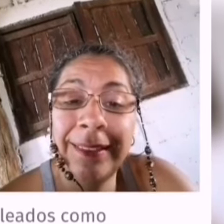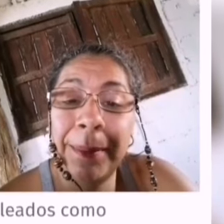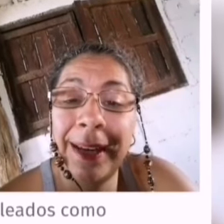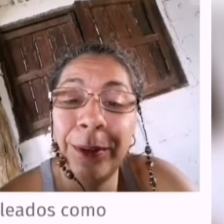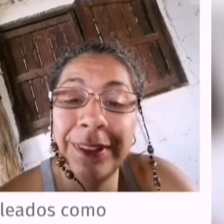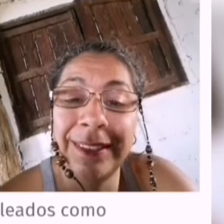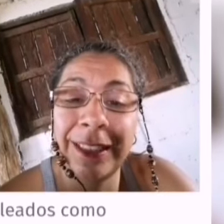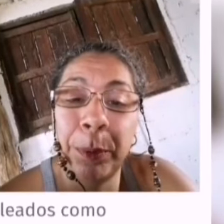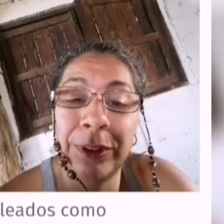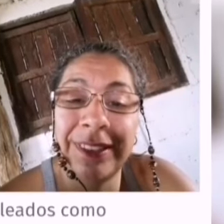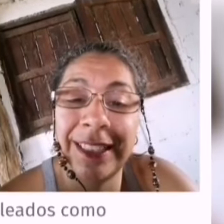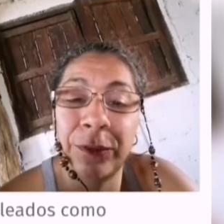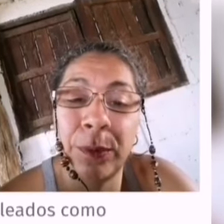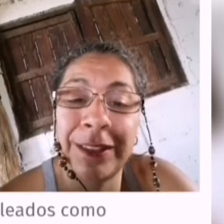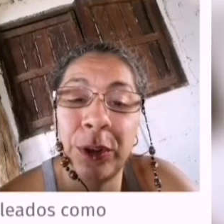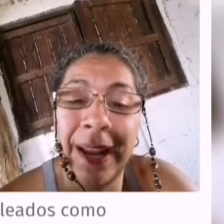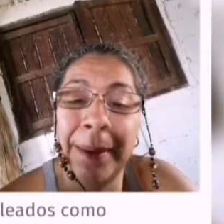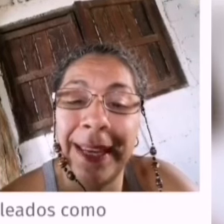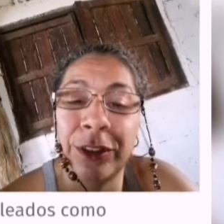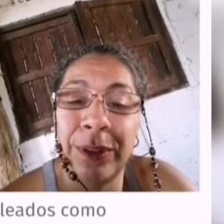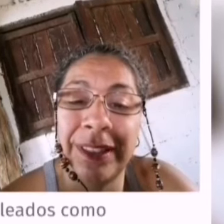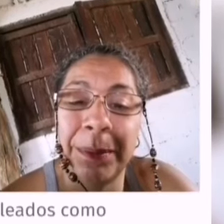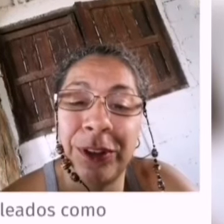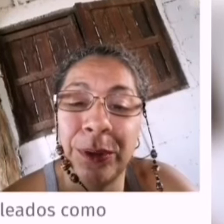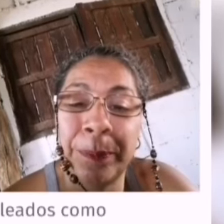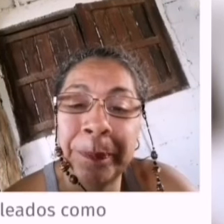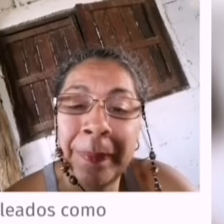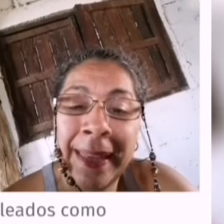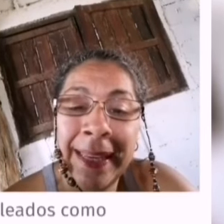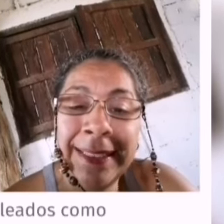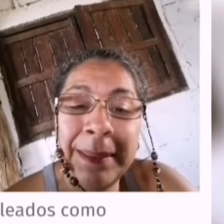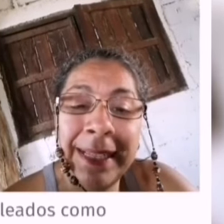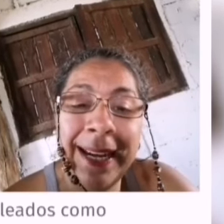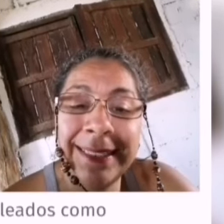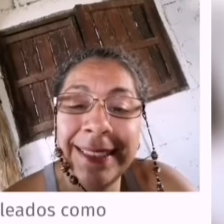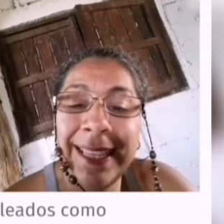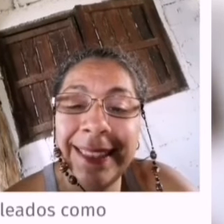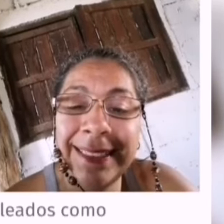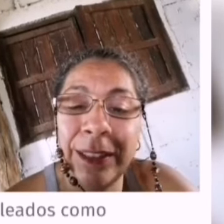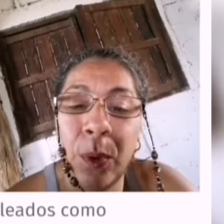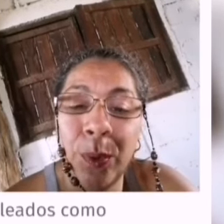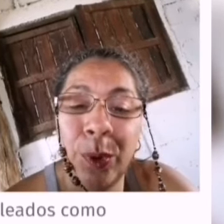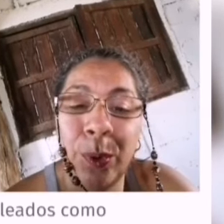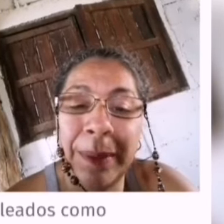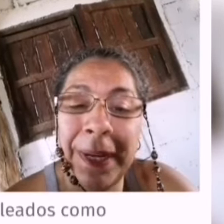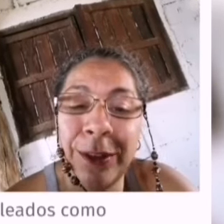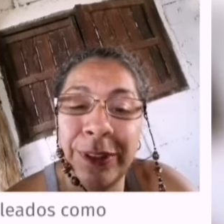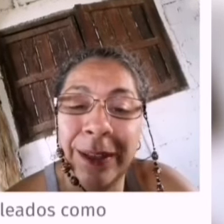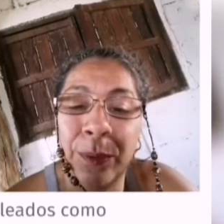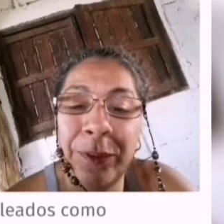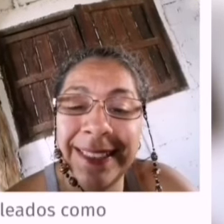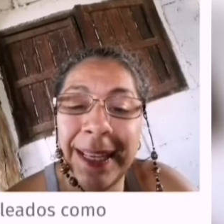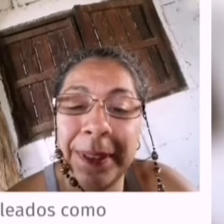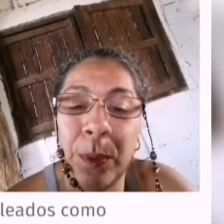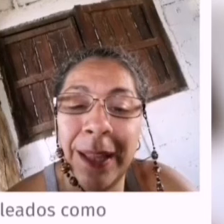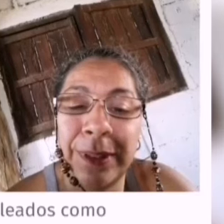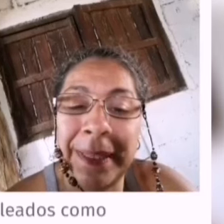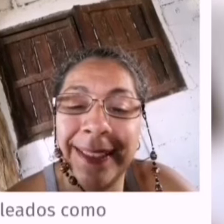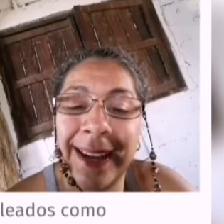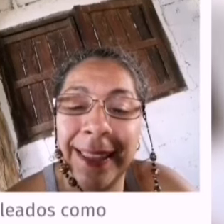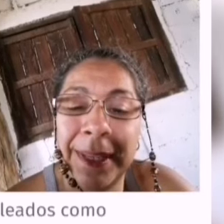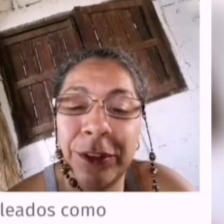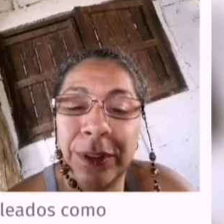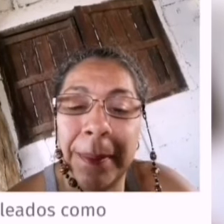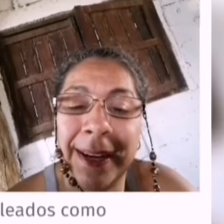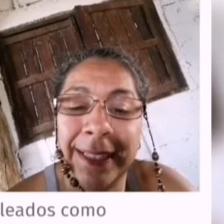de Trabajadores de Transportes, Transformación, Aviación y Servicios y Similares, el Santas, en conjunto con empleados de confianza vinculados